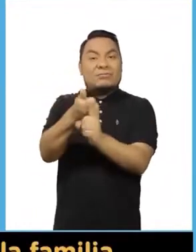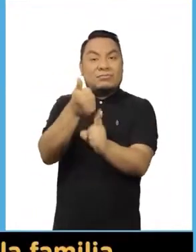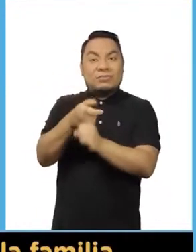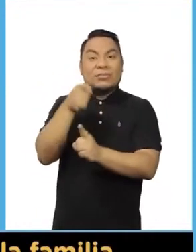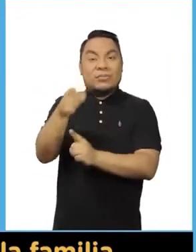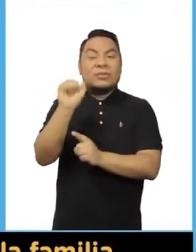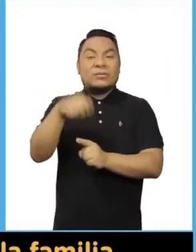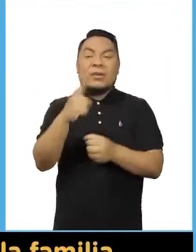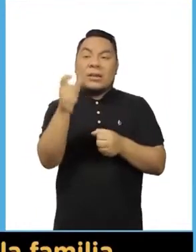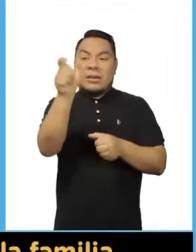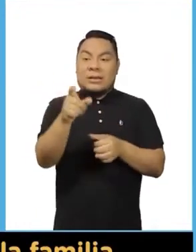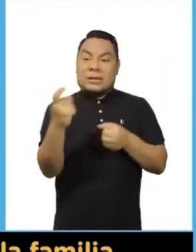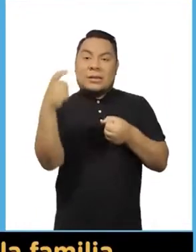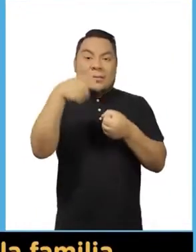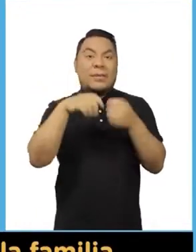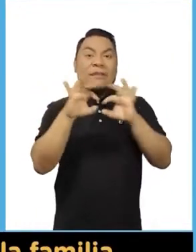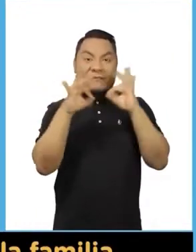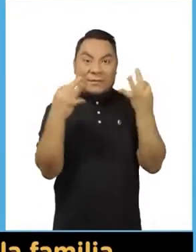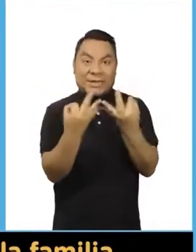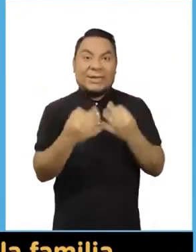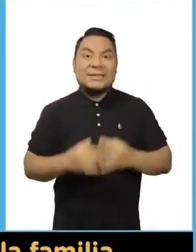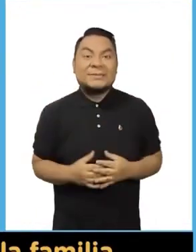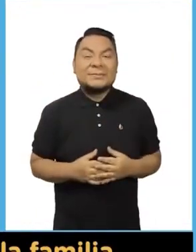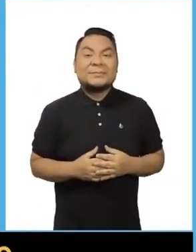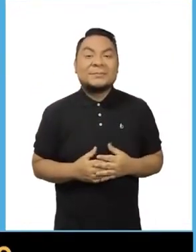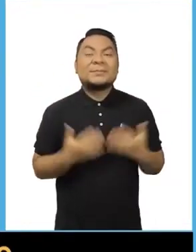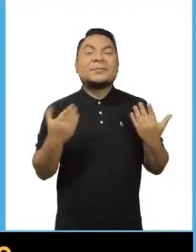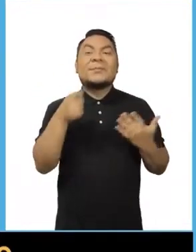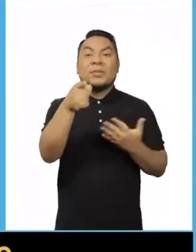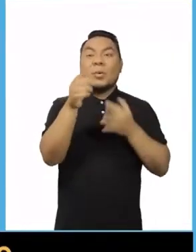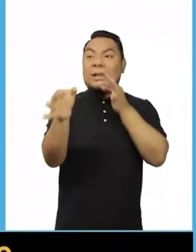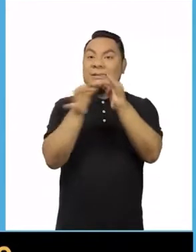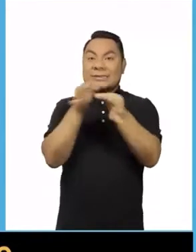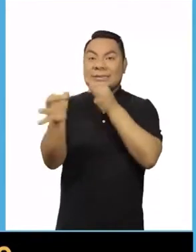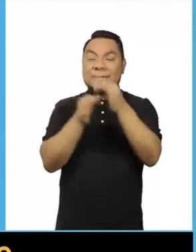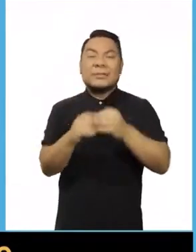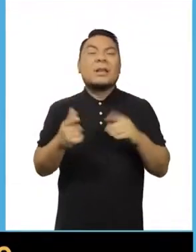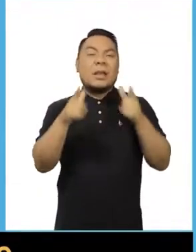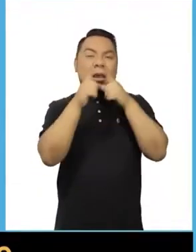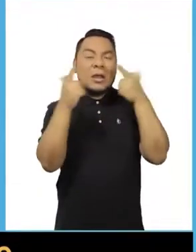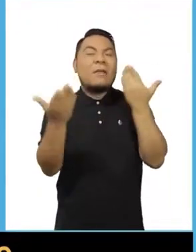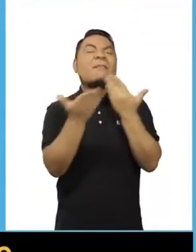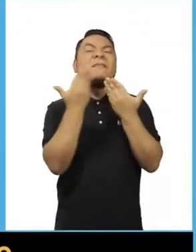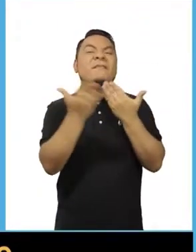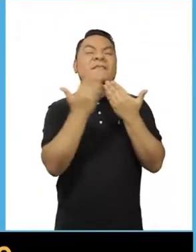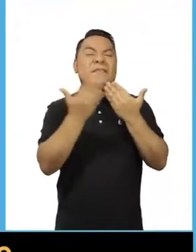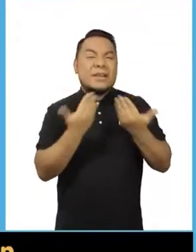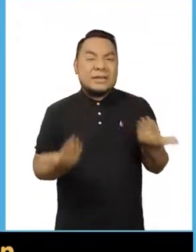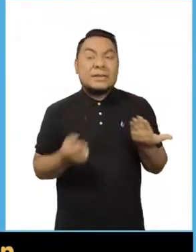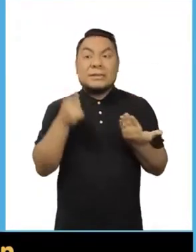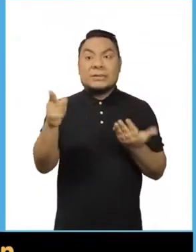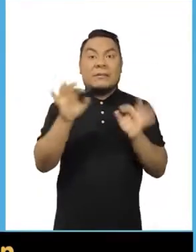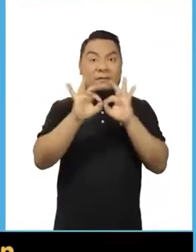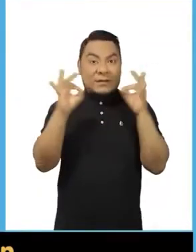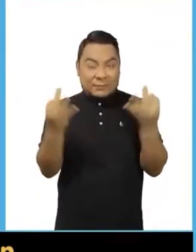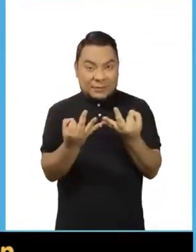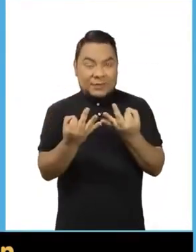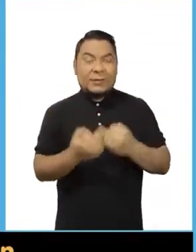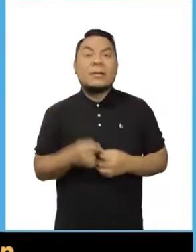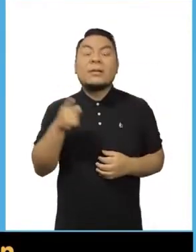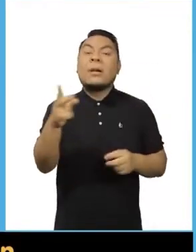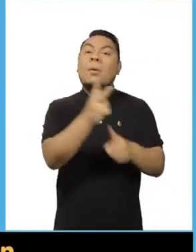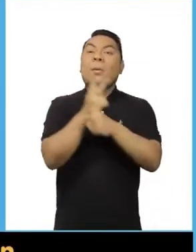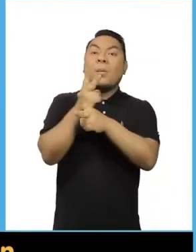le corresponden como integrante de la familia. Explícale con un lenguaje sencillo que las